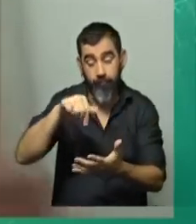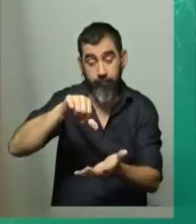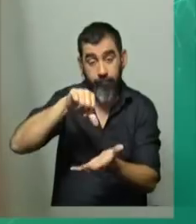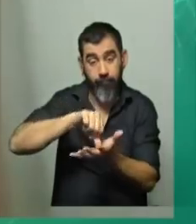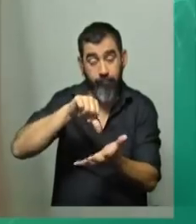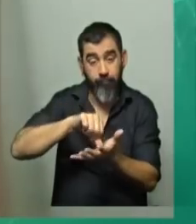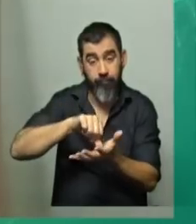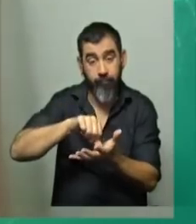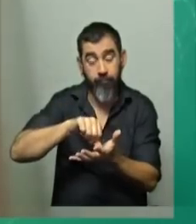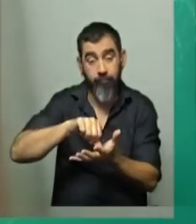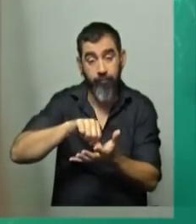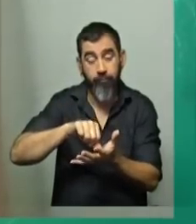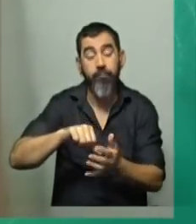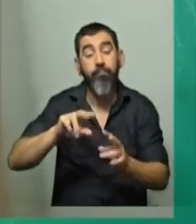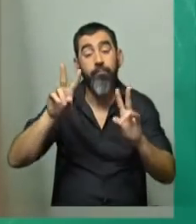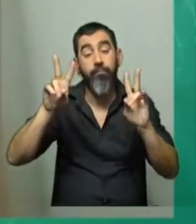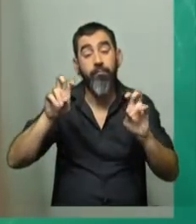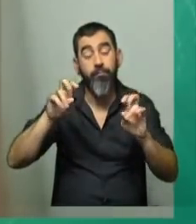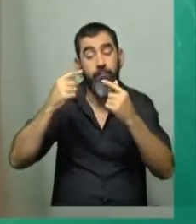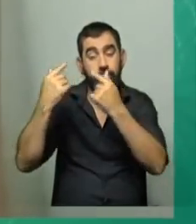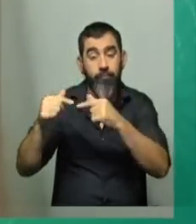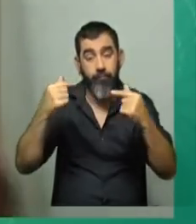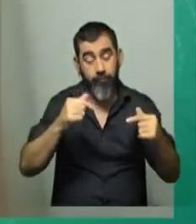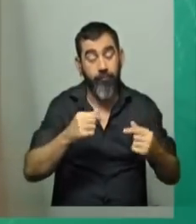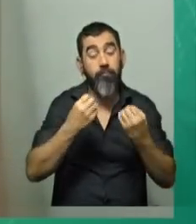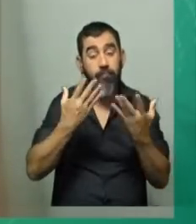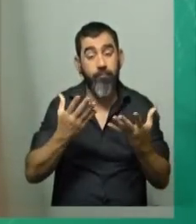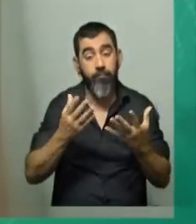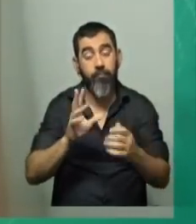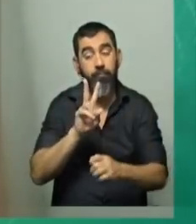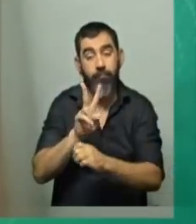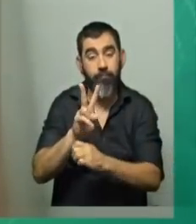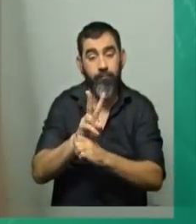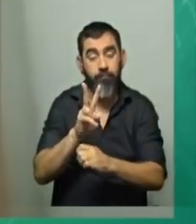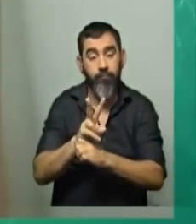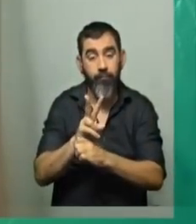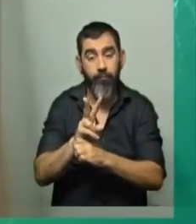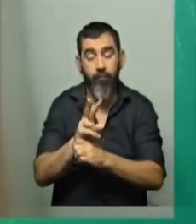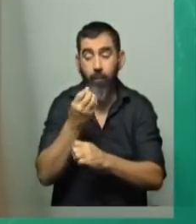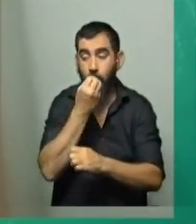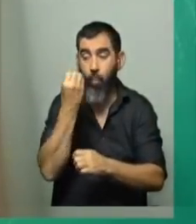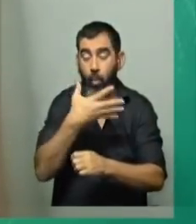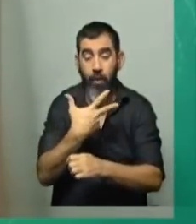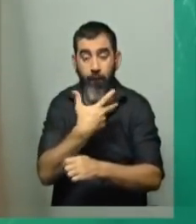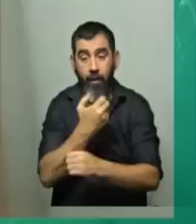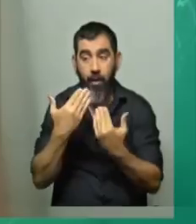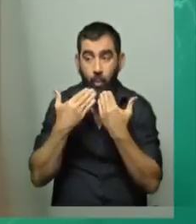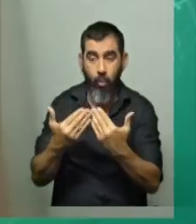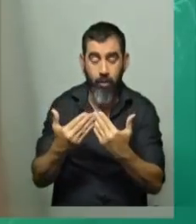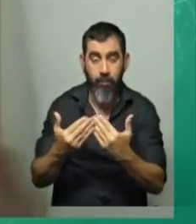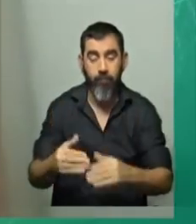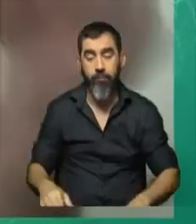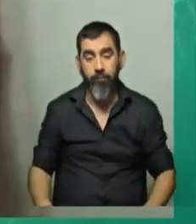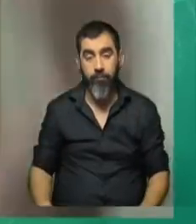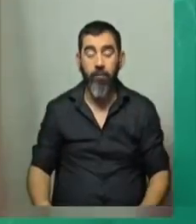y regional en un punto es un poco distinta, porque tenemos una capa de protección de la vacuna,